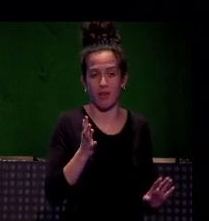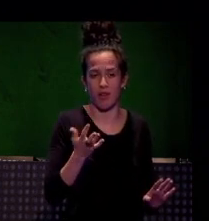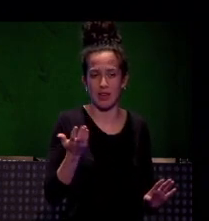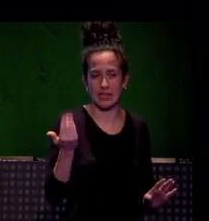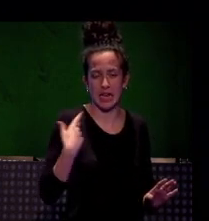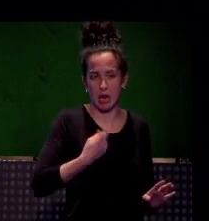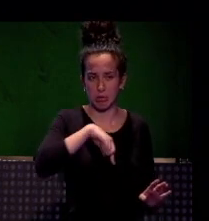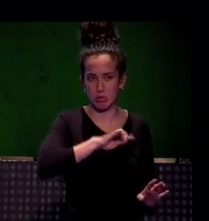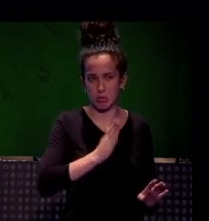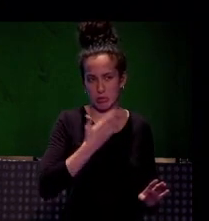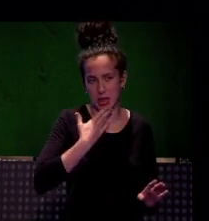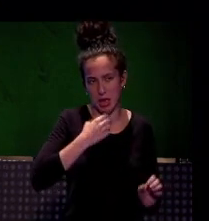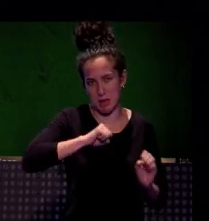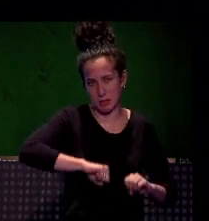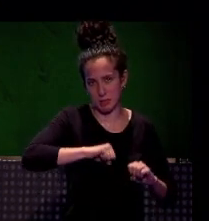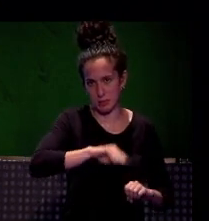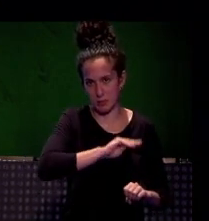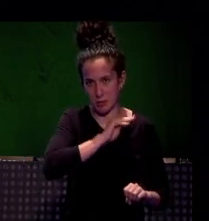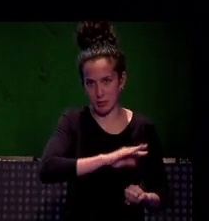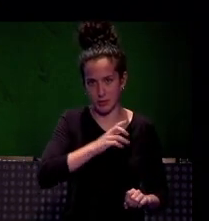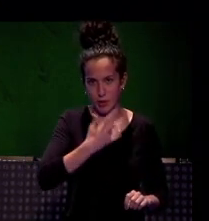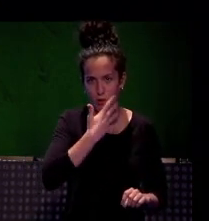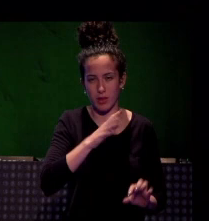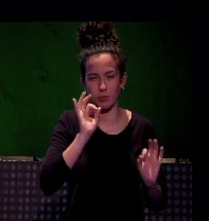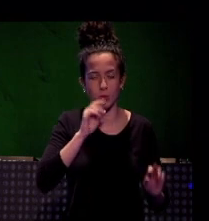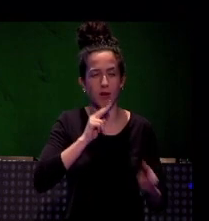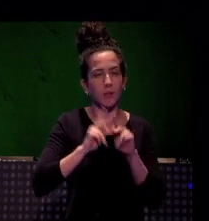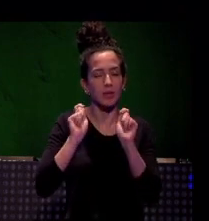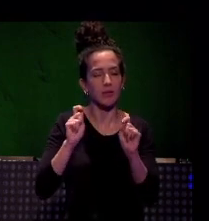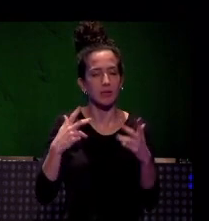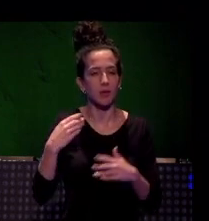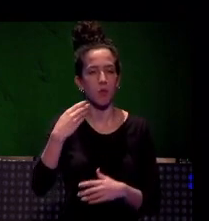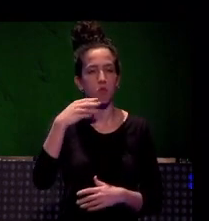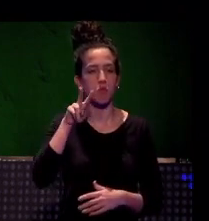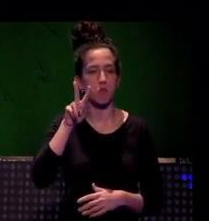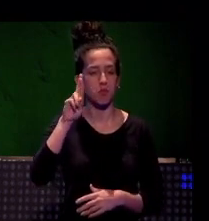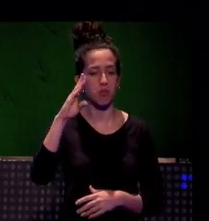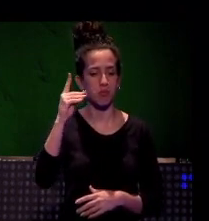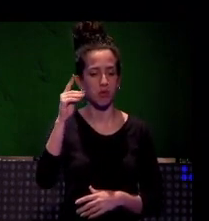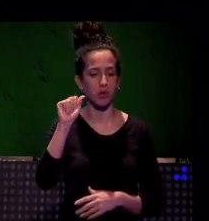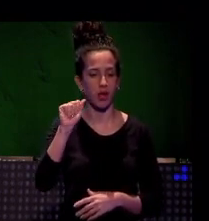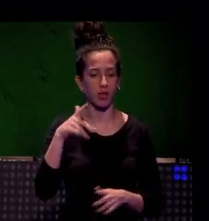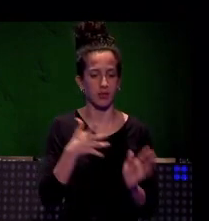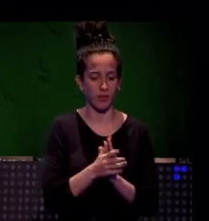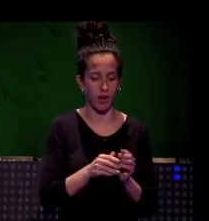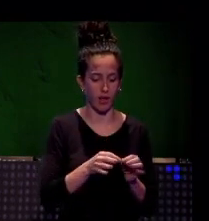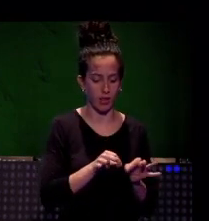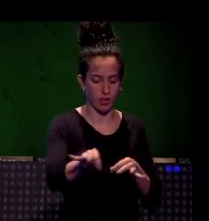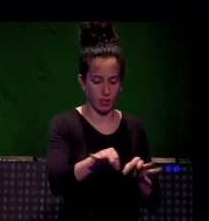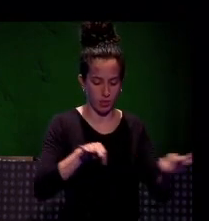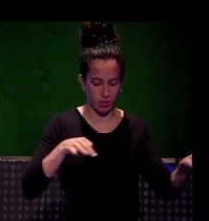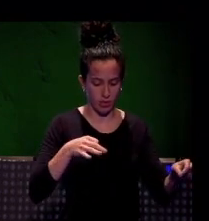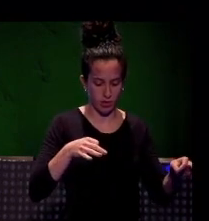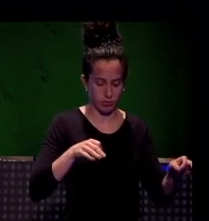años que hemos conocido lo que se llamaba el burda no de donde se acaban las madres y las abuelas los patrones bueno pues un poco las máquinas